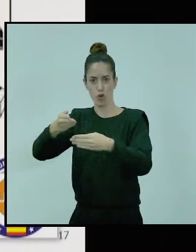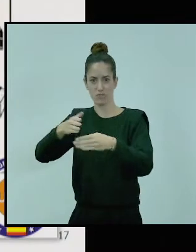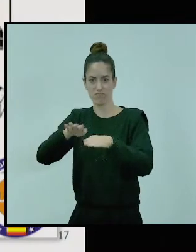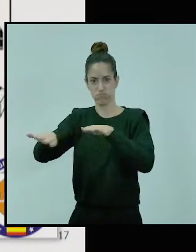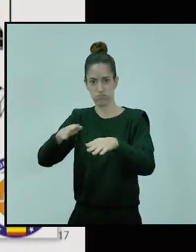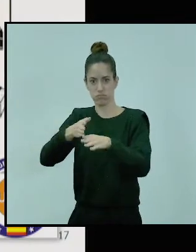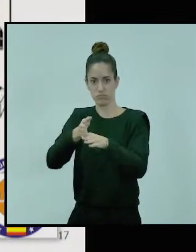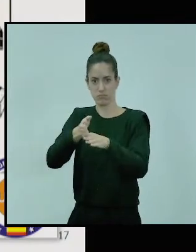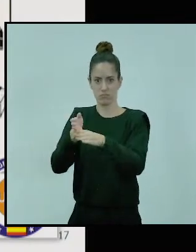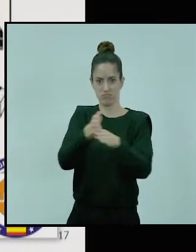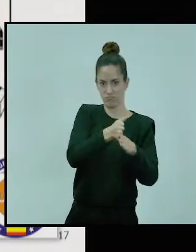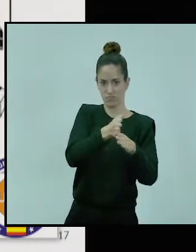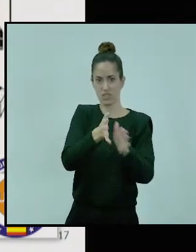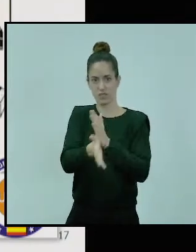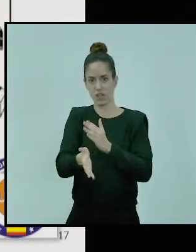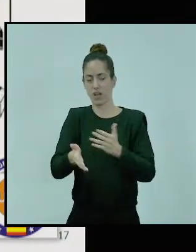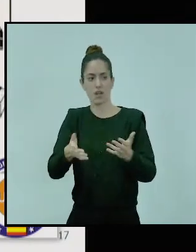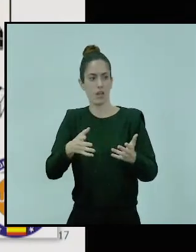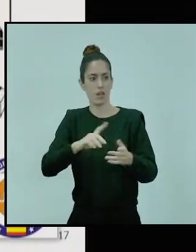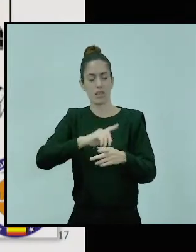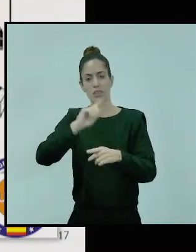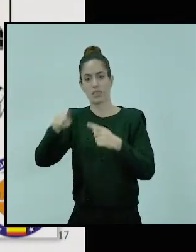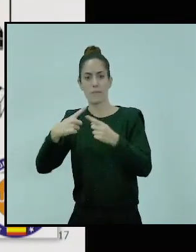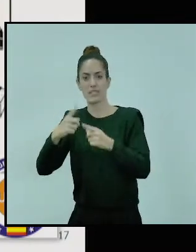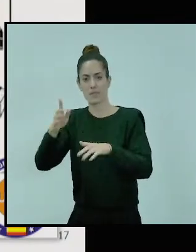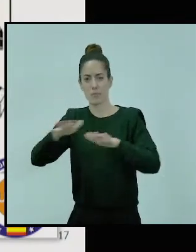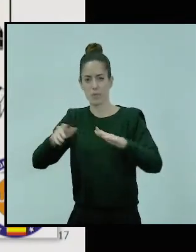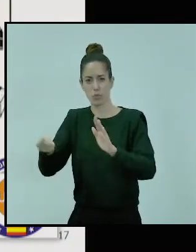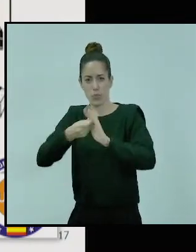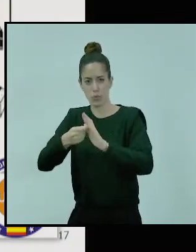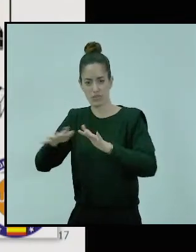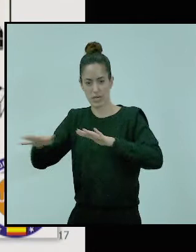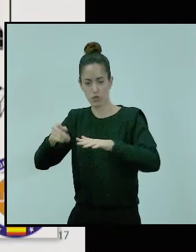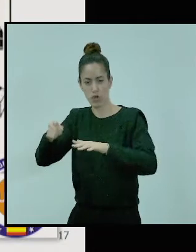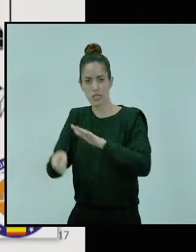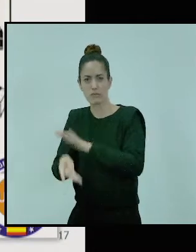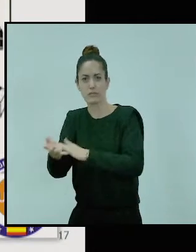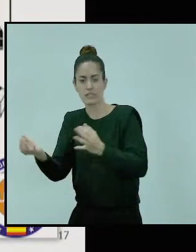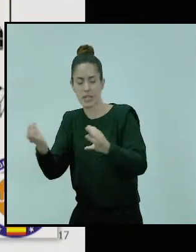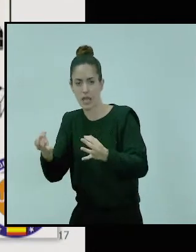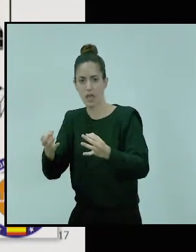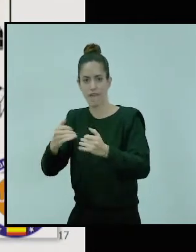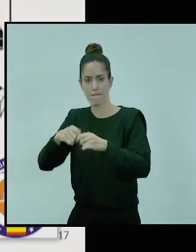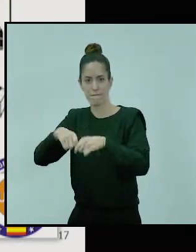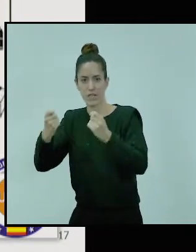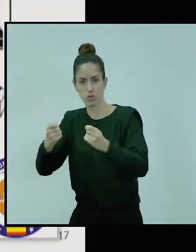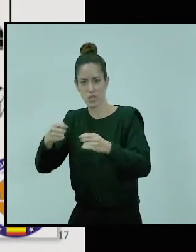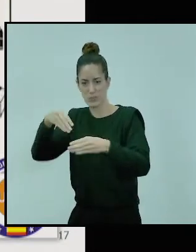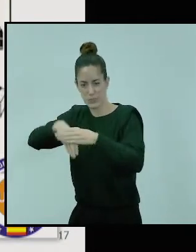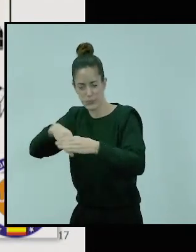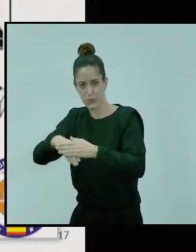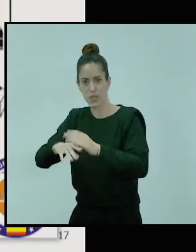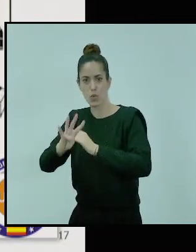desplazados. Por otro lado, en el momento instantáneo del terremoto, lo que se produce son fracturas